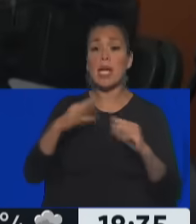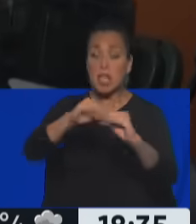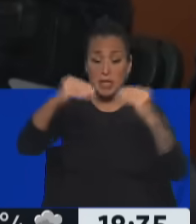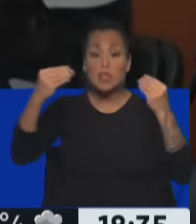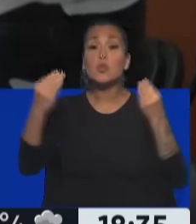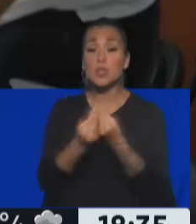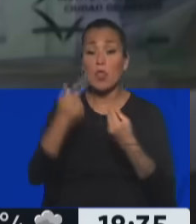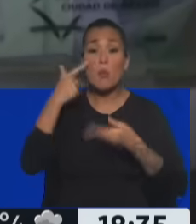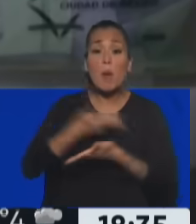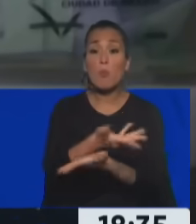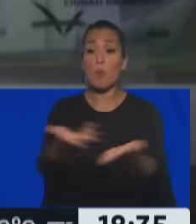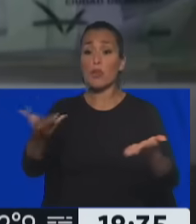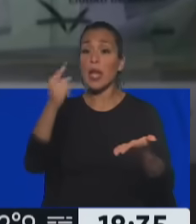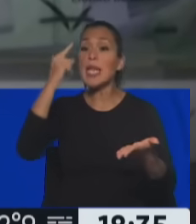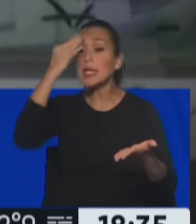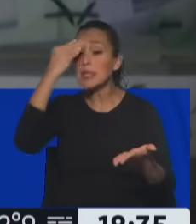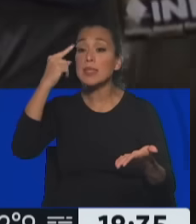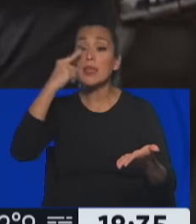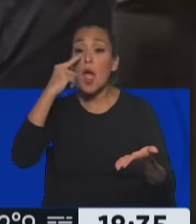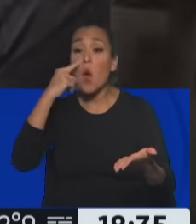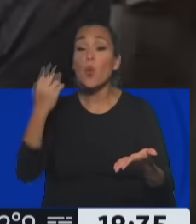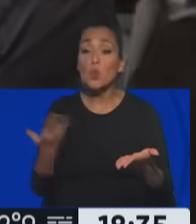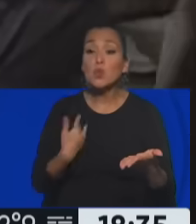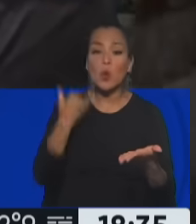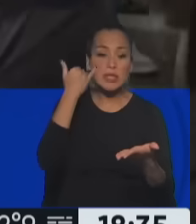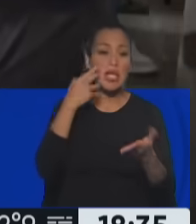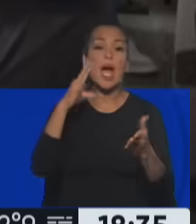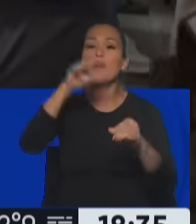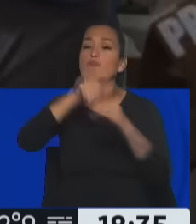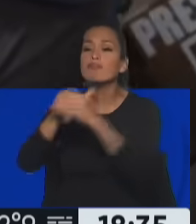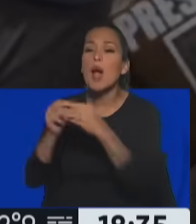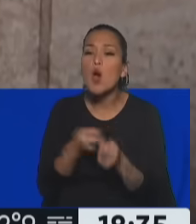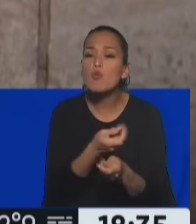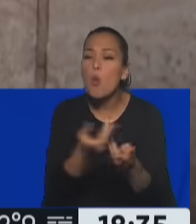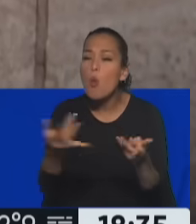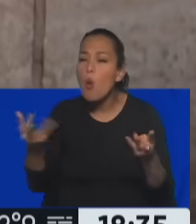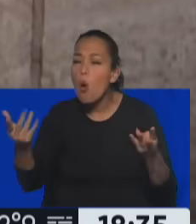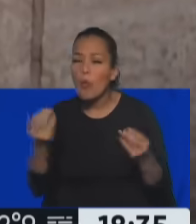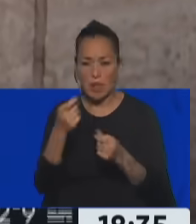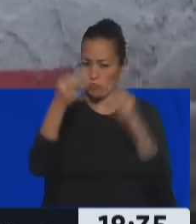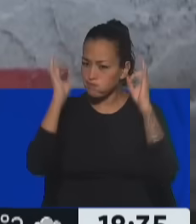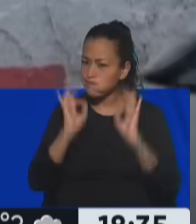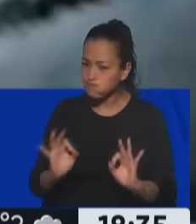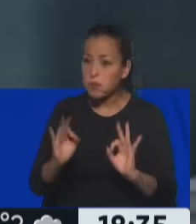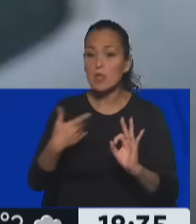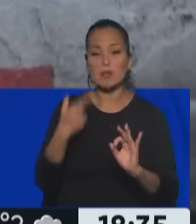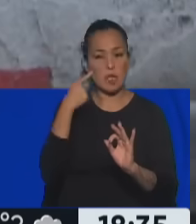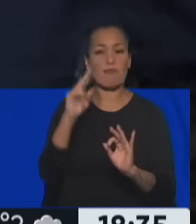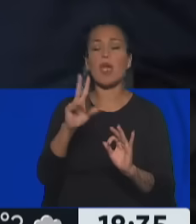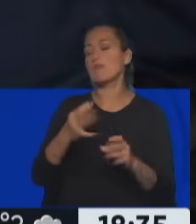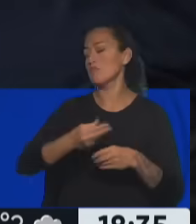serán oficializados el 15 de junio, aunque escrutada ya casi la totalidad de los votos, se vislumbra un contundente triunfo del